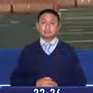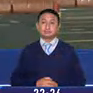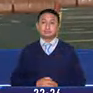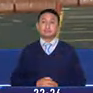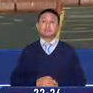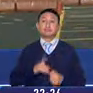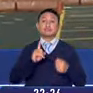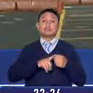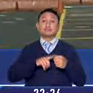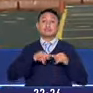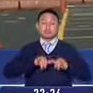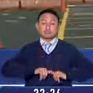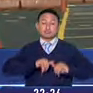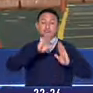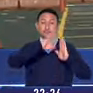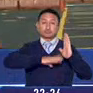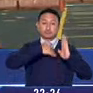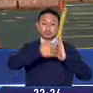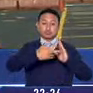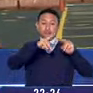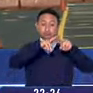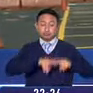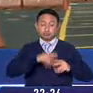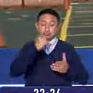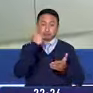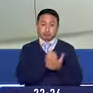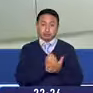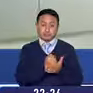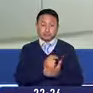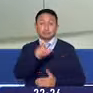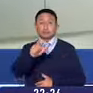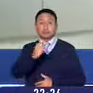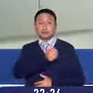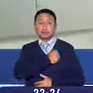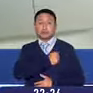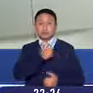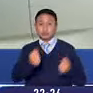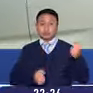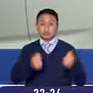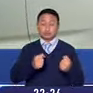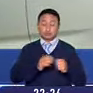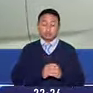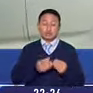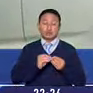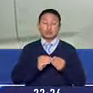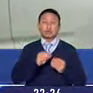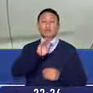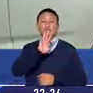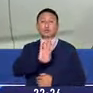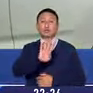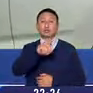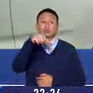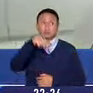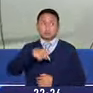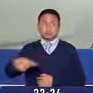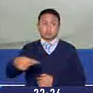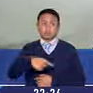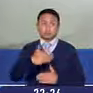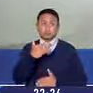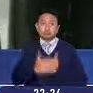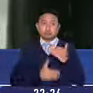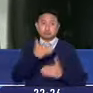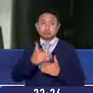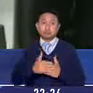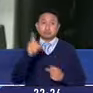En Quito avanza el calendario de revisión y matriculación. Los propietarios de vehículos que terminen en placa 4 deben realizar estos